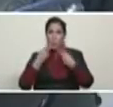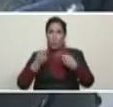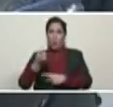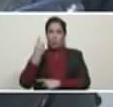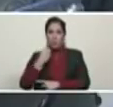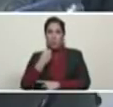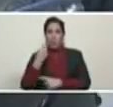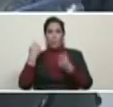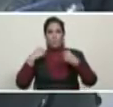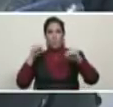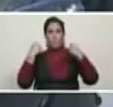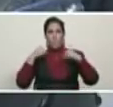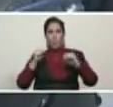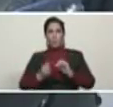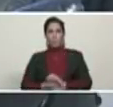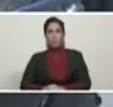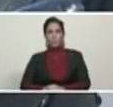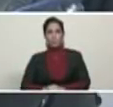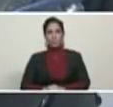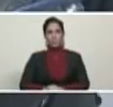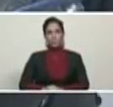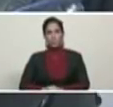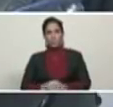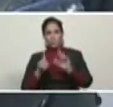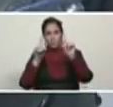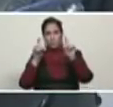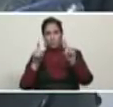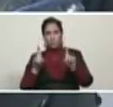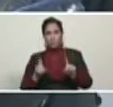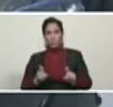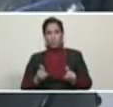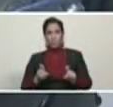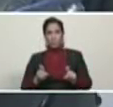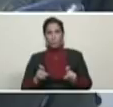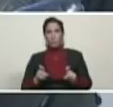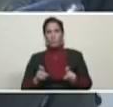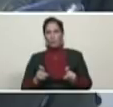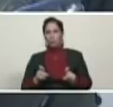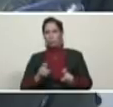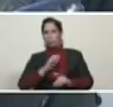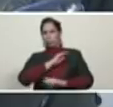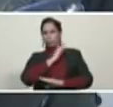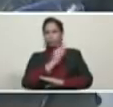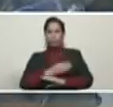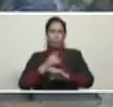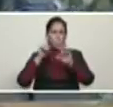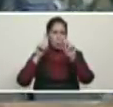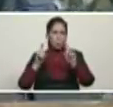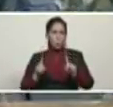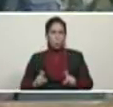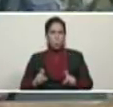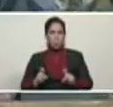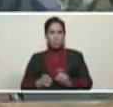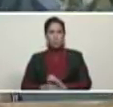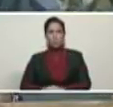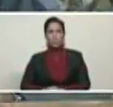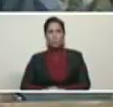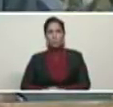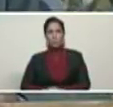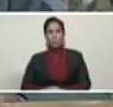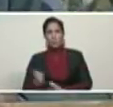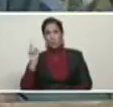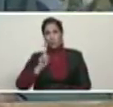ejercicio. Bueno, es una prueba de músculo militar. Es una